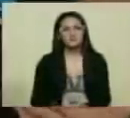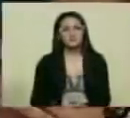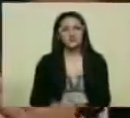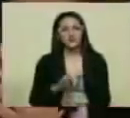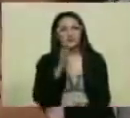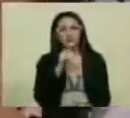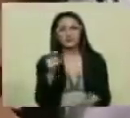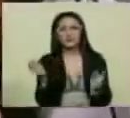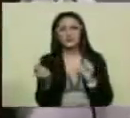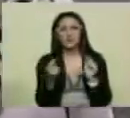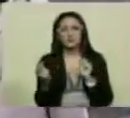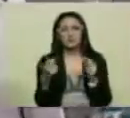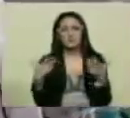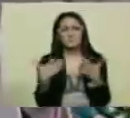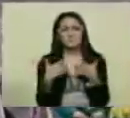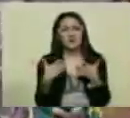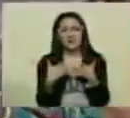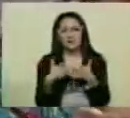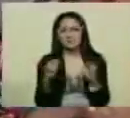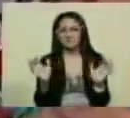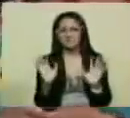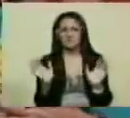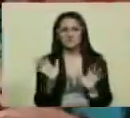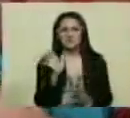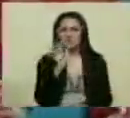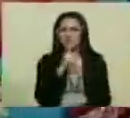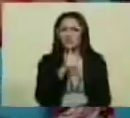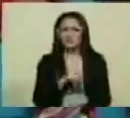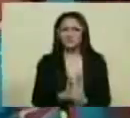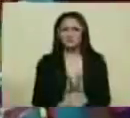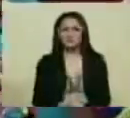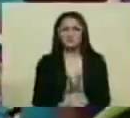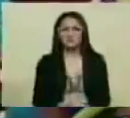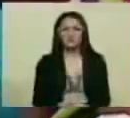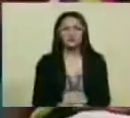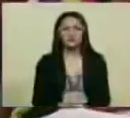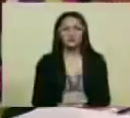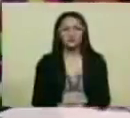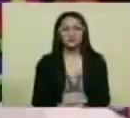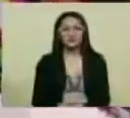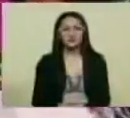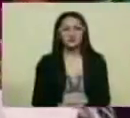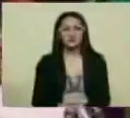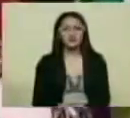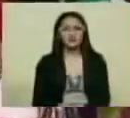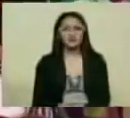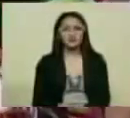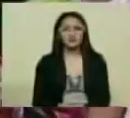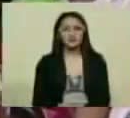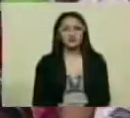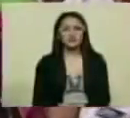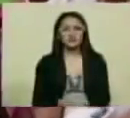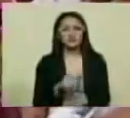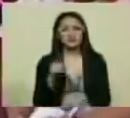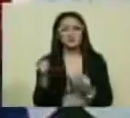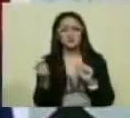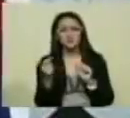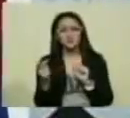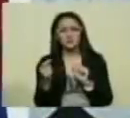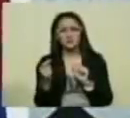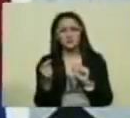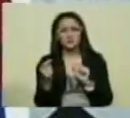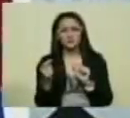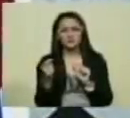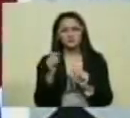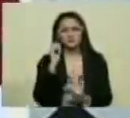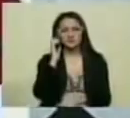no hubo peleas, no hubo nada, nada. Llegamos nosotros a discutir lo planteado. Fuimos allá al cuartel de la